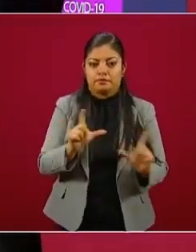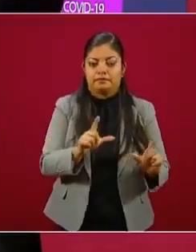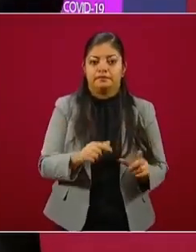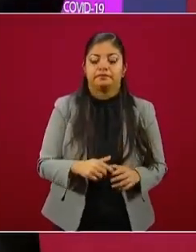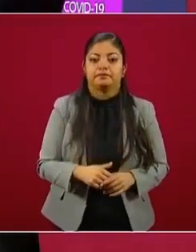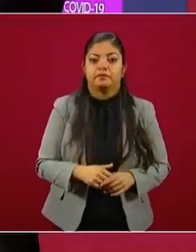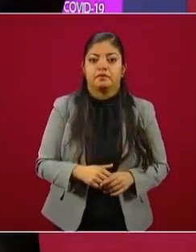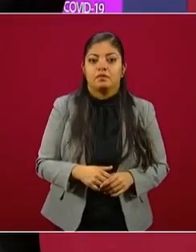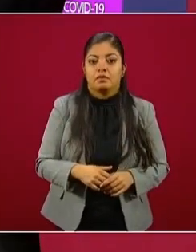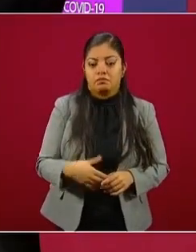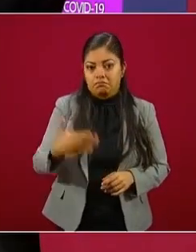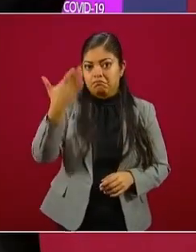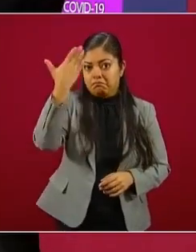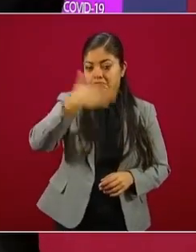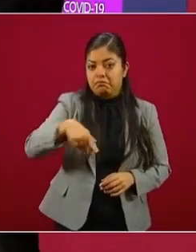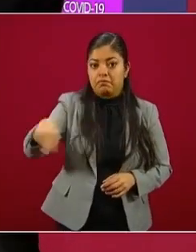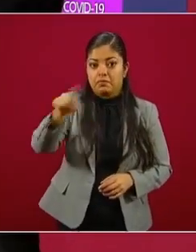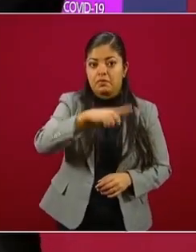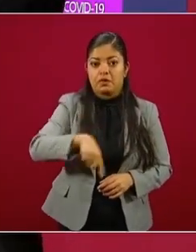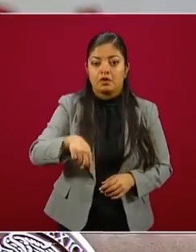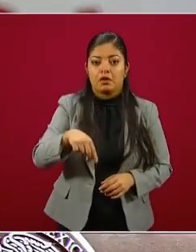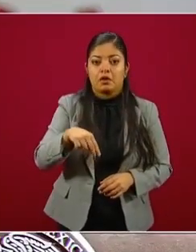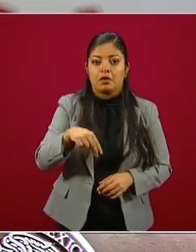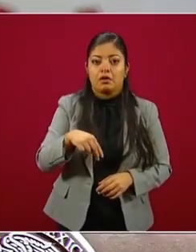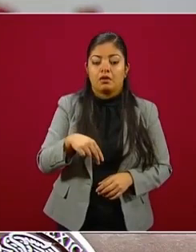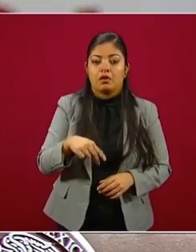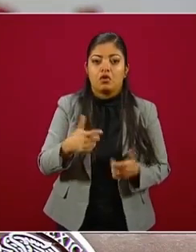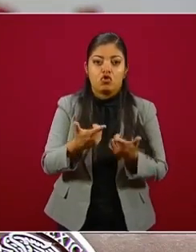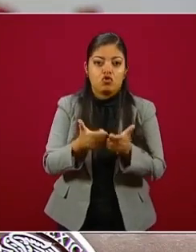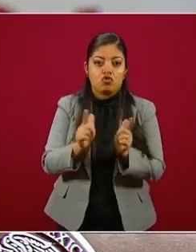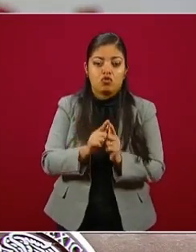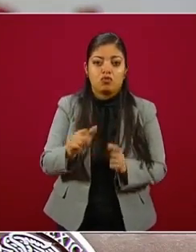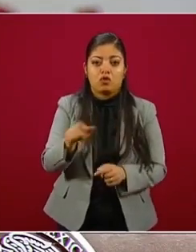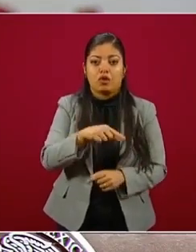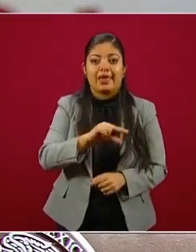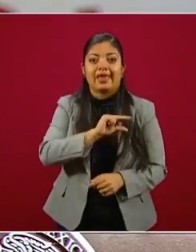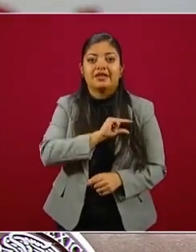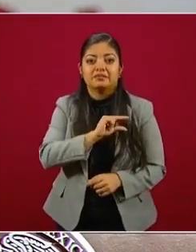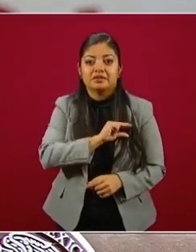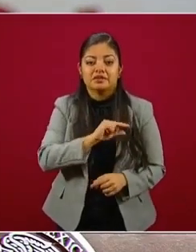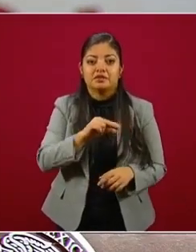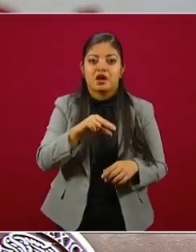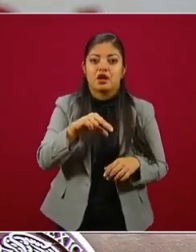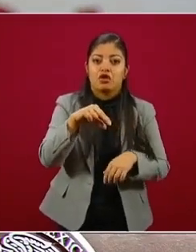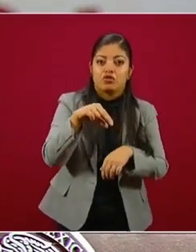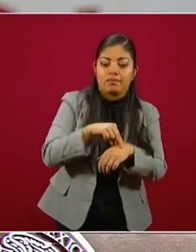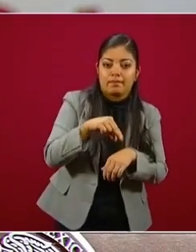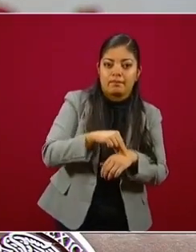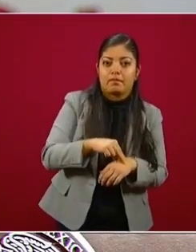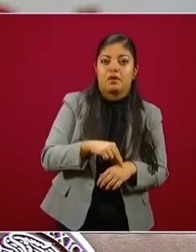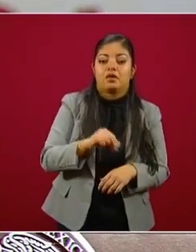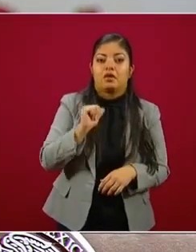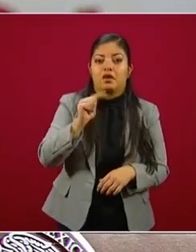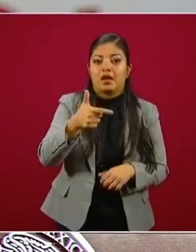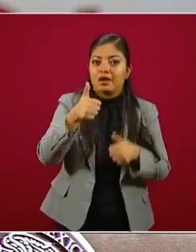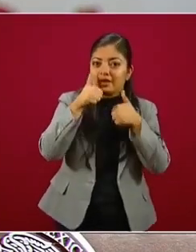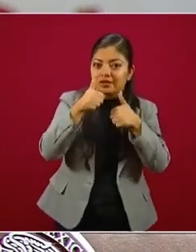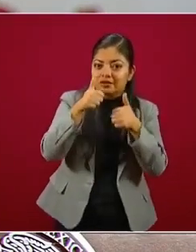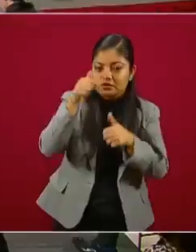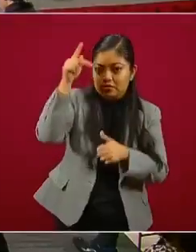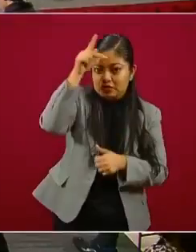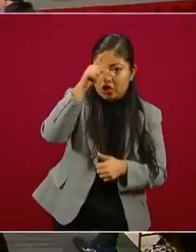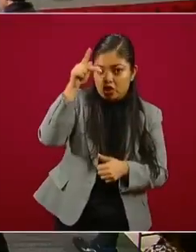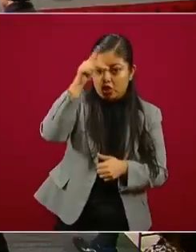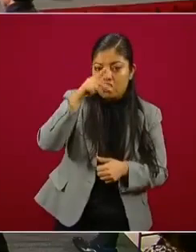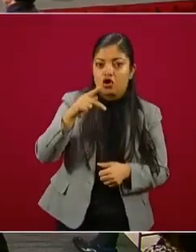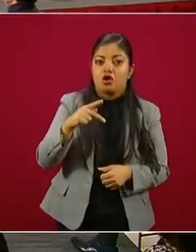que tenemos un grupo de especialistas en el ámbito médico, en el ámbito psicológico, evidentemente en el ámbito